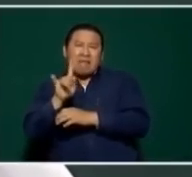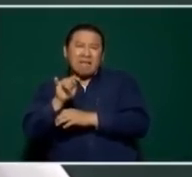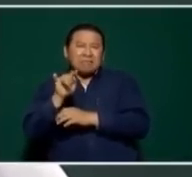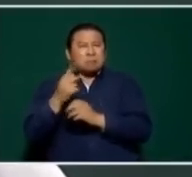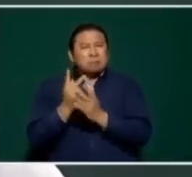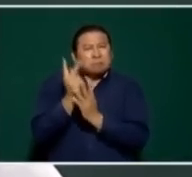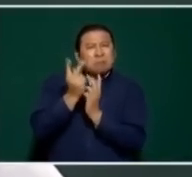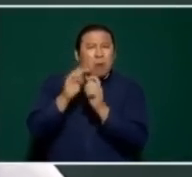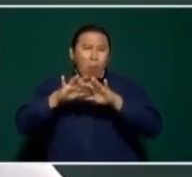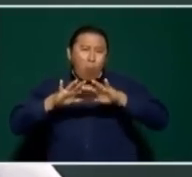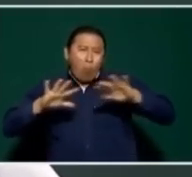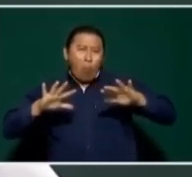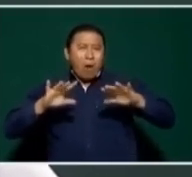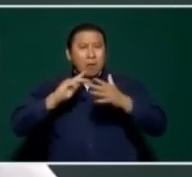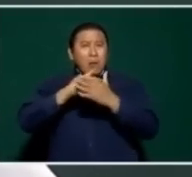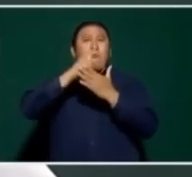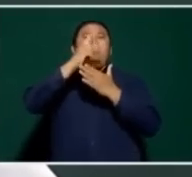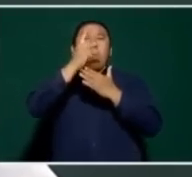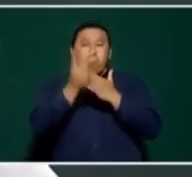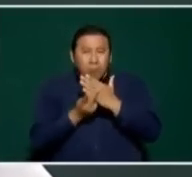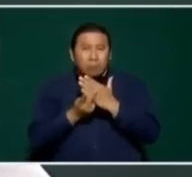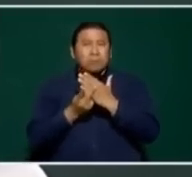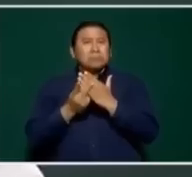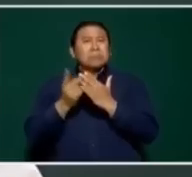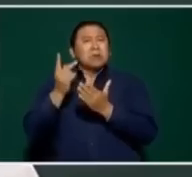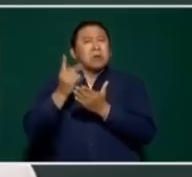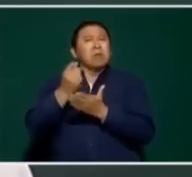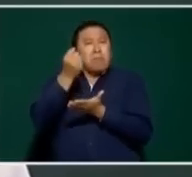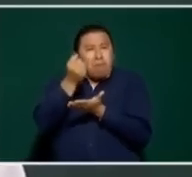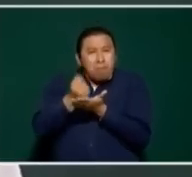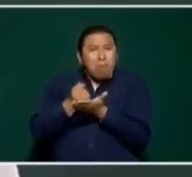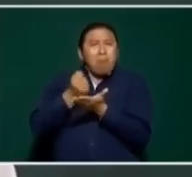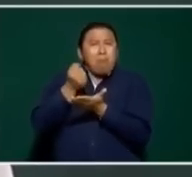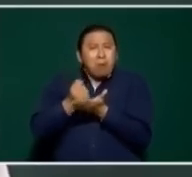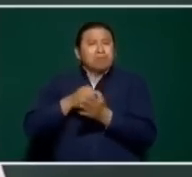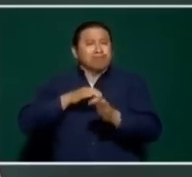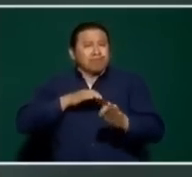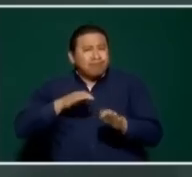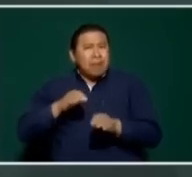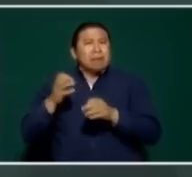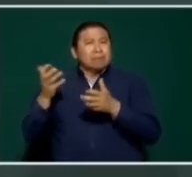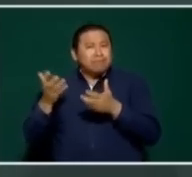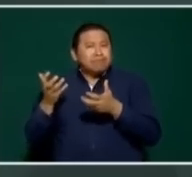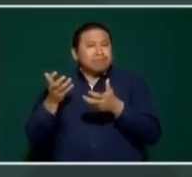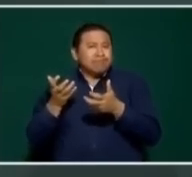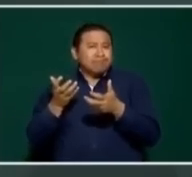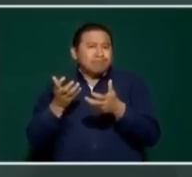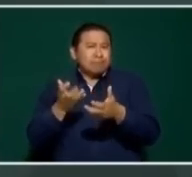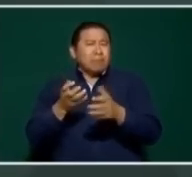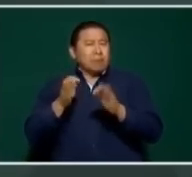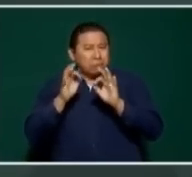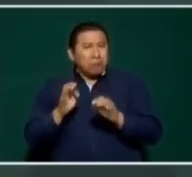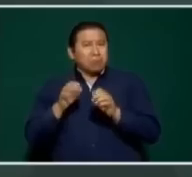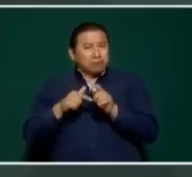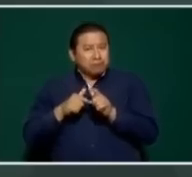Hay un plan que se viene trabajando, que se viene aplicando de